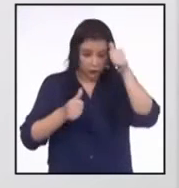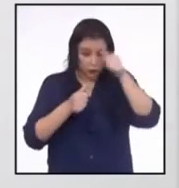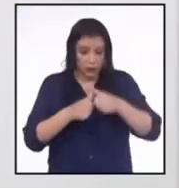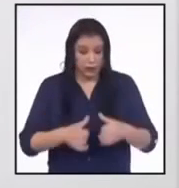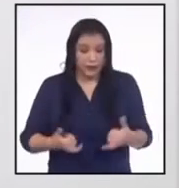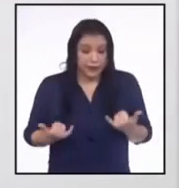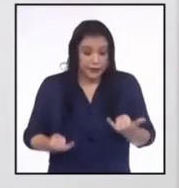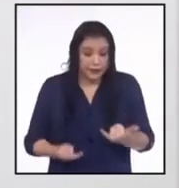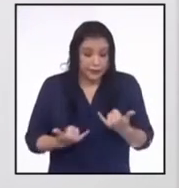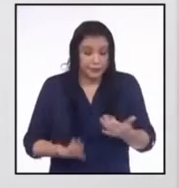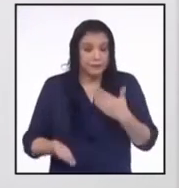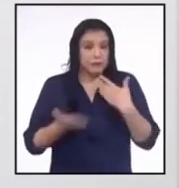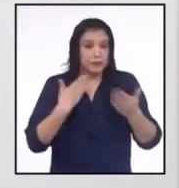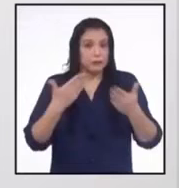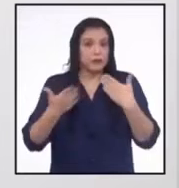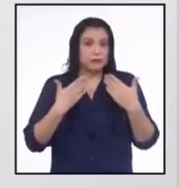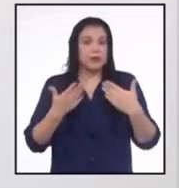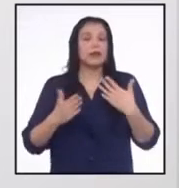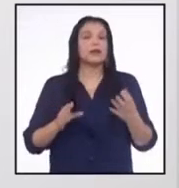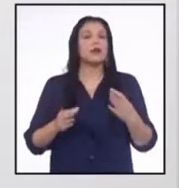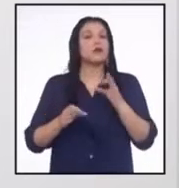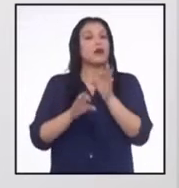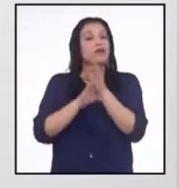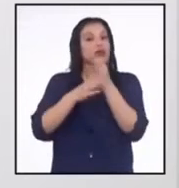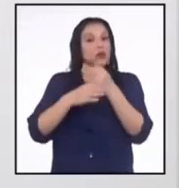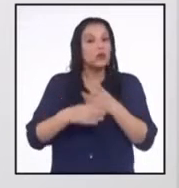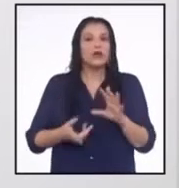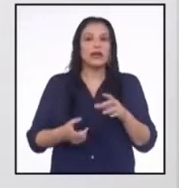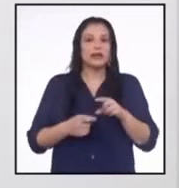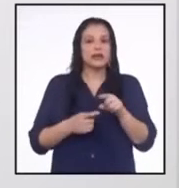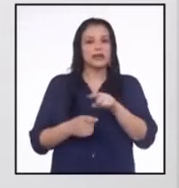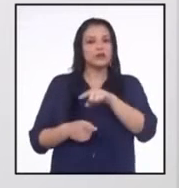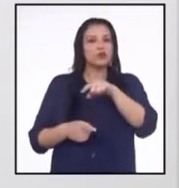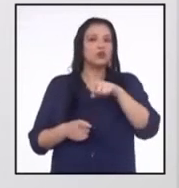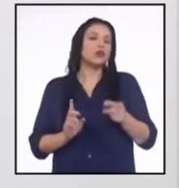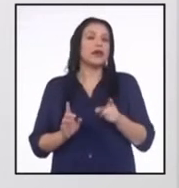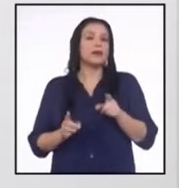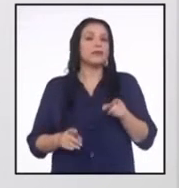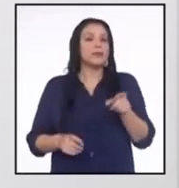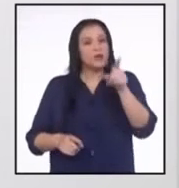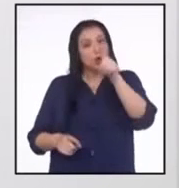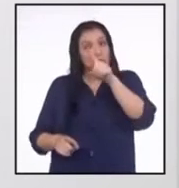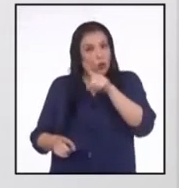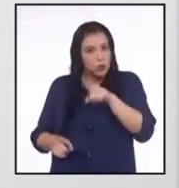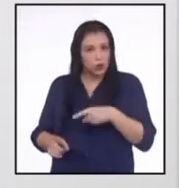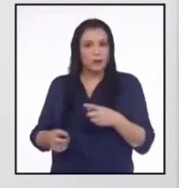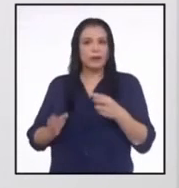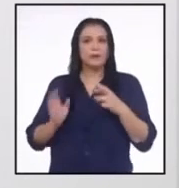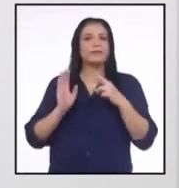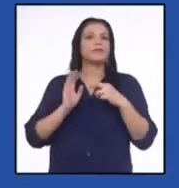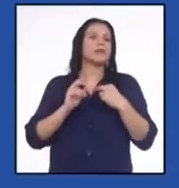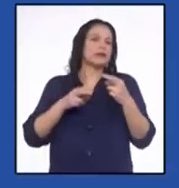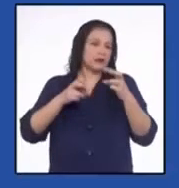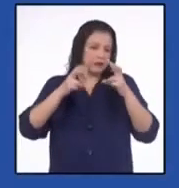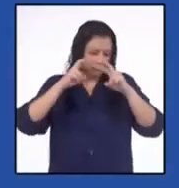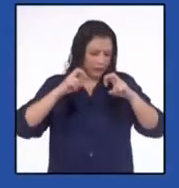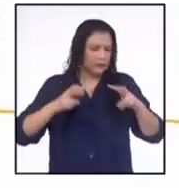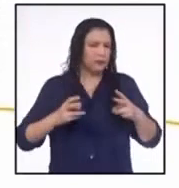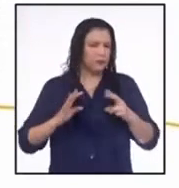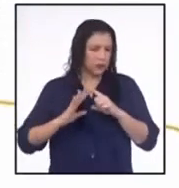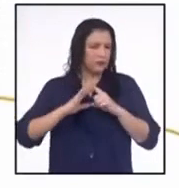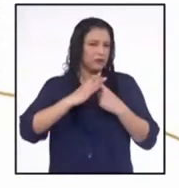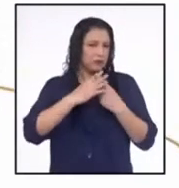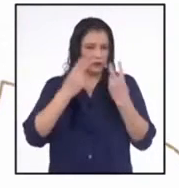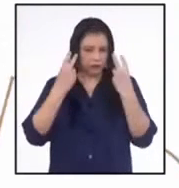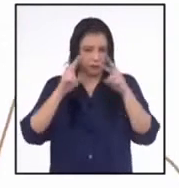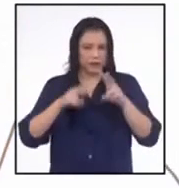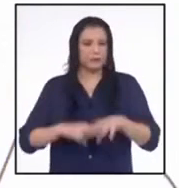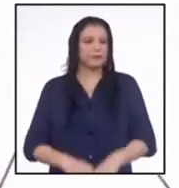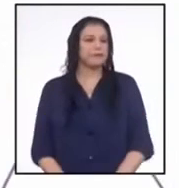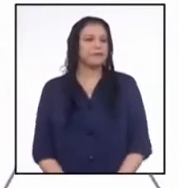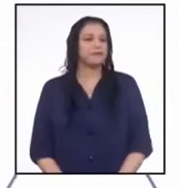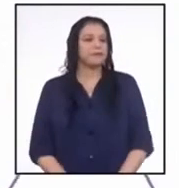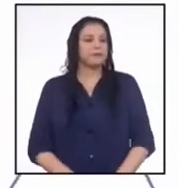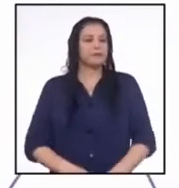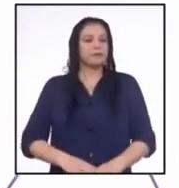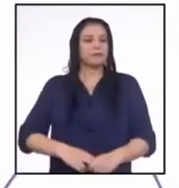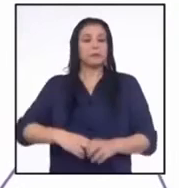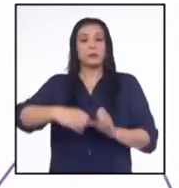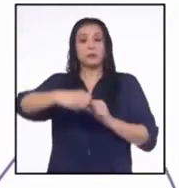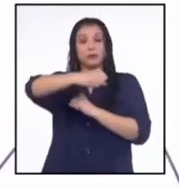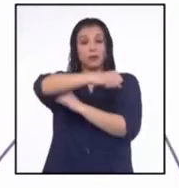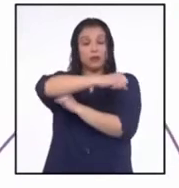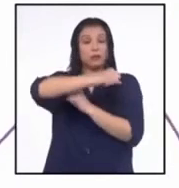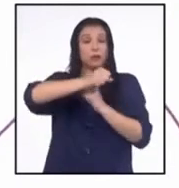ahora estamos hablando de una figura que es una curva. Revisemos la siguiente situación. El puente